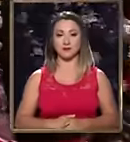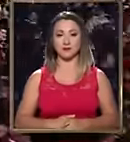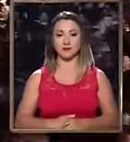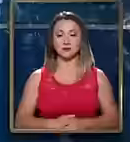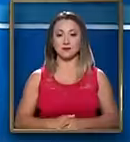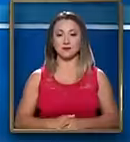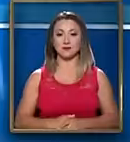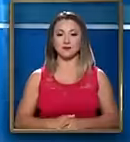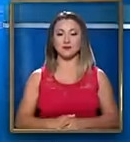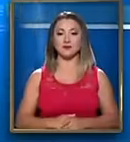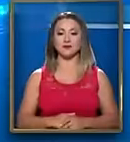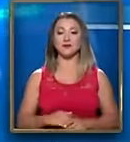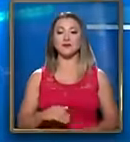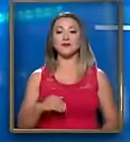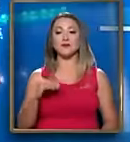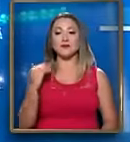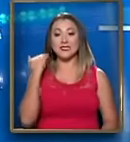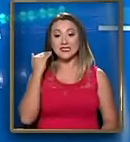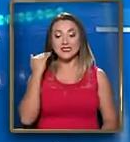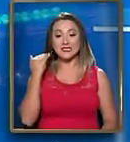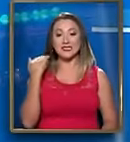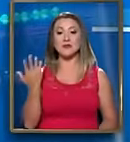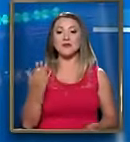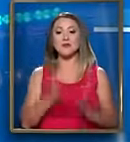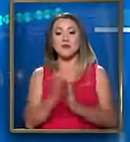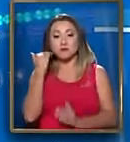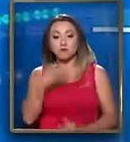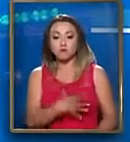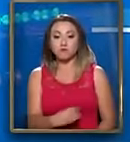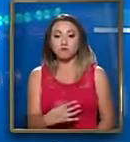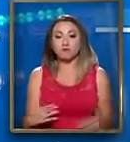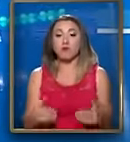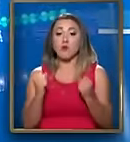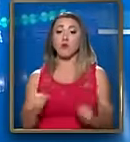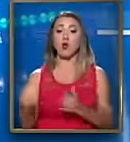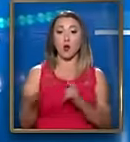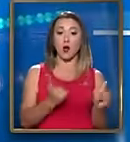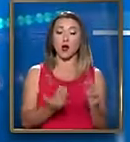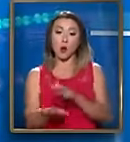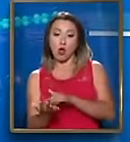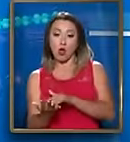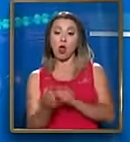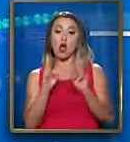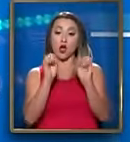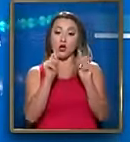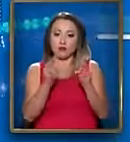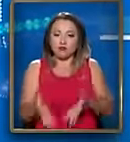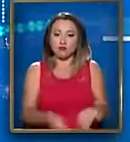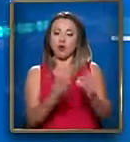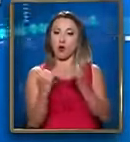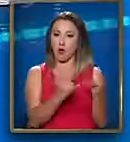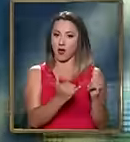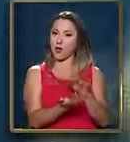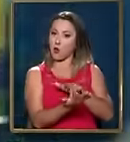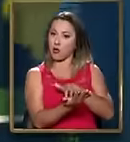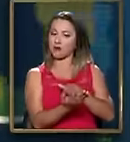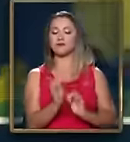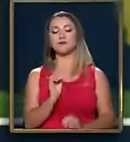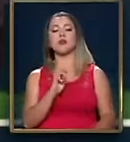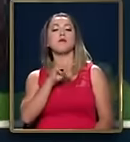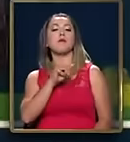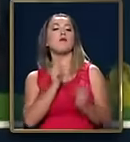El niñito empezó a ir al... Mamita, ¿puedo jugar con la calculadora? Bueno, está bien, juega con la calculadora. Mamita,